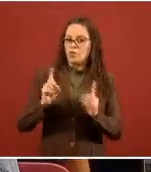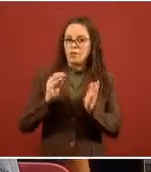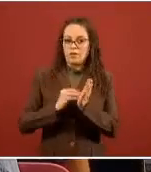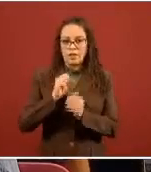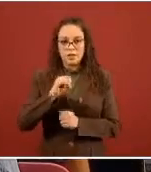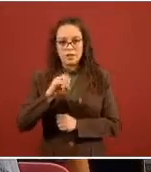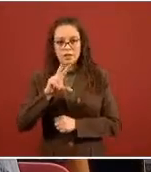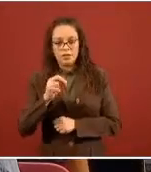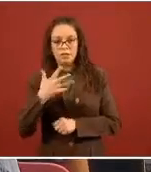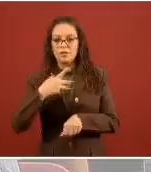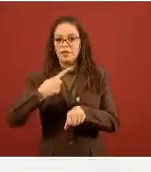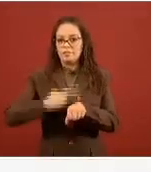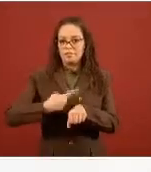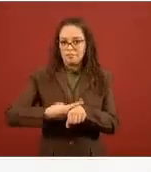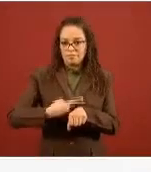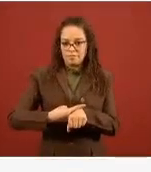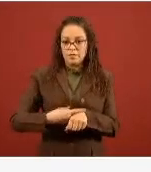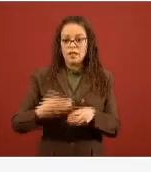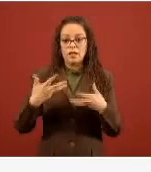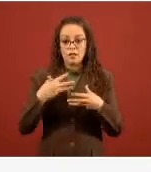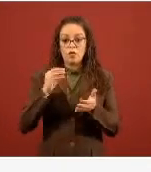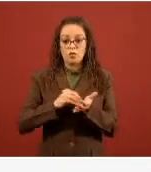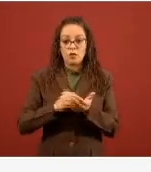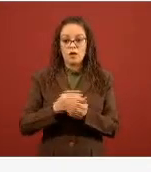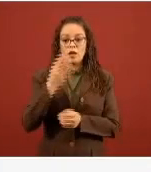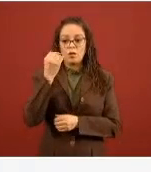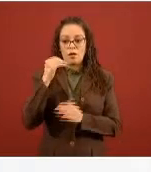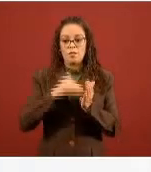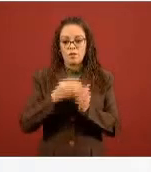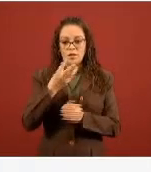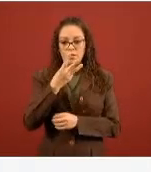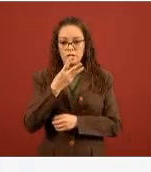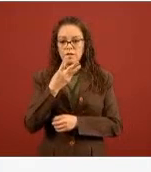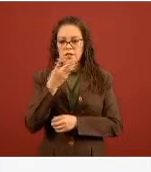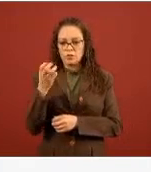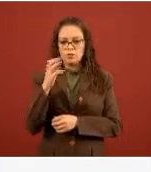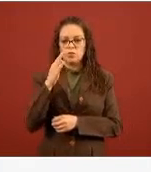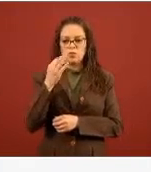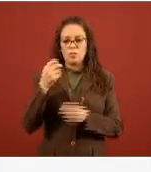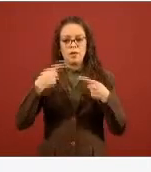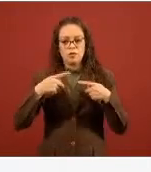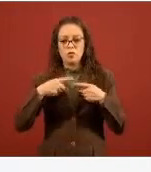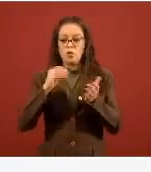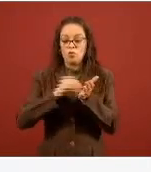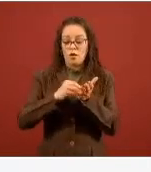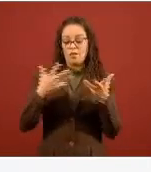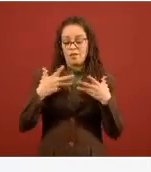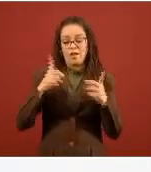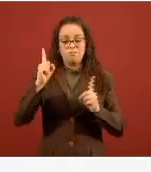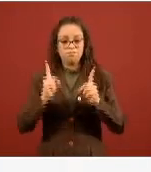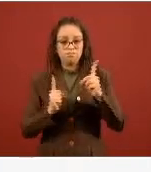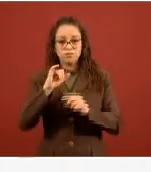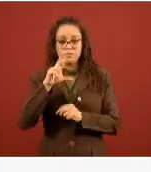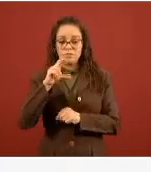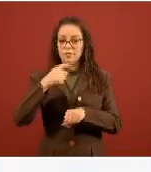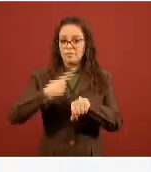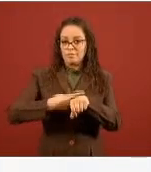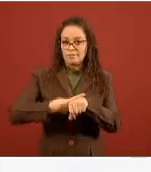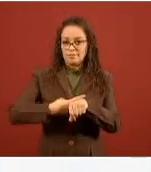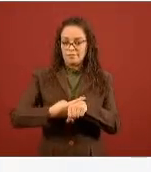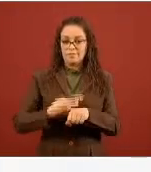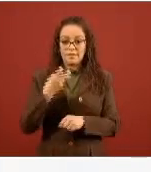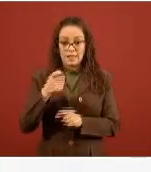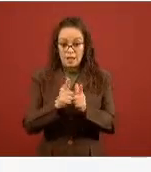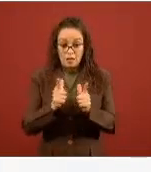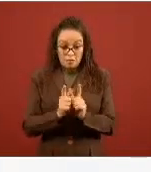primera diapositiva que aún hay 9.341 personas que tienen esta clasificación de sospechoso. Por lo tanto, en este